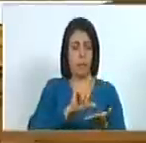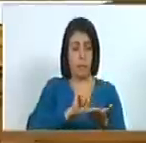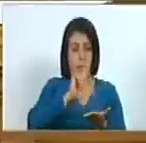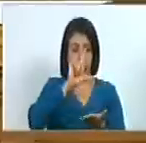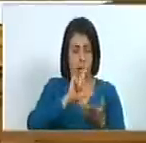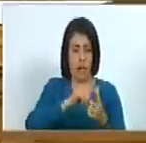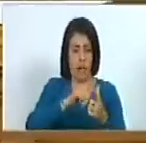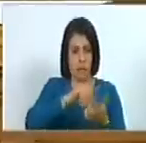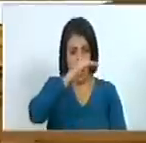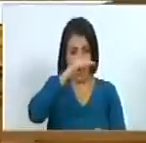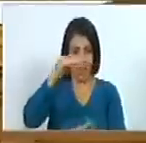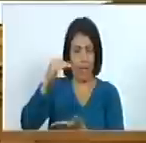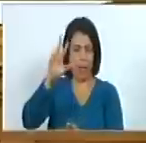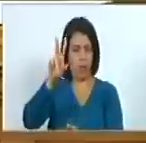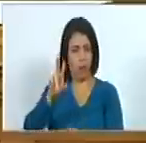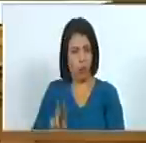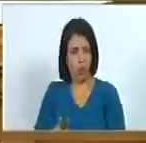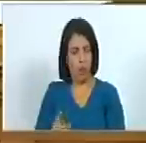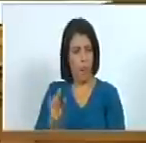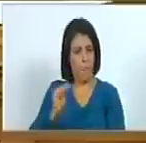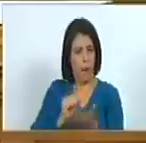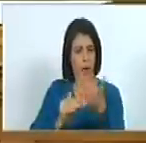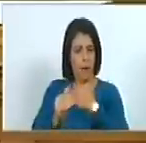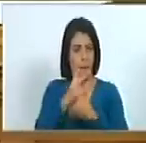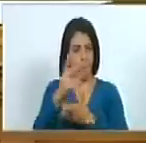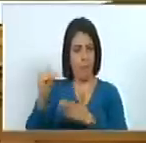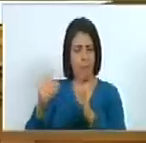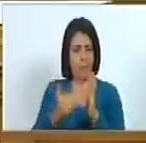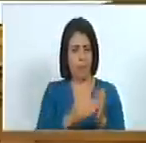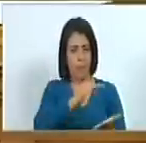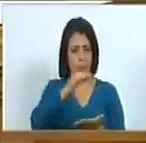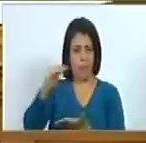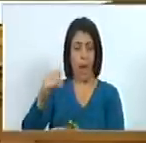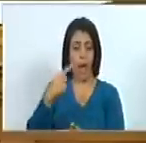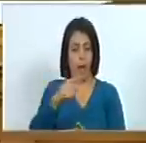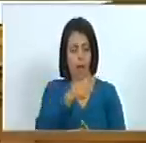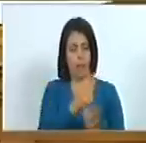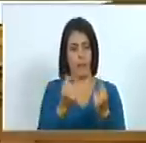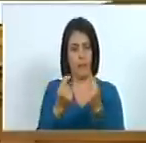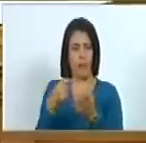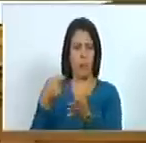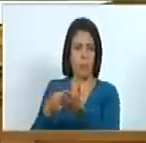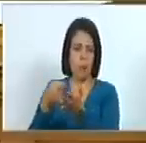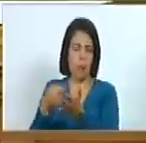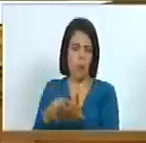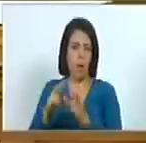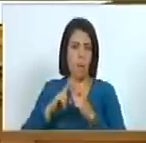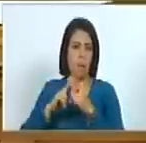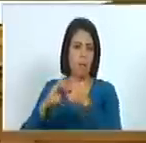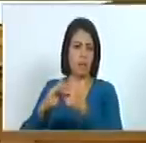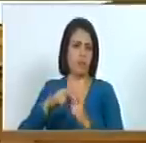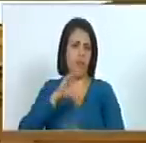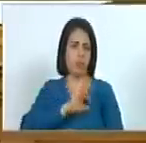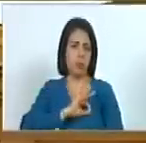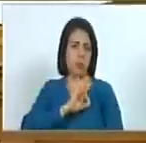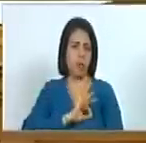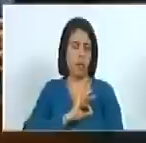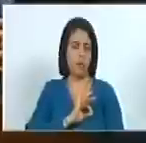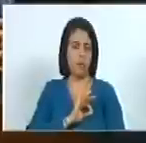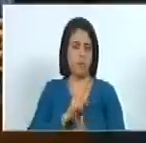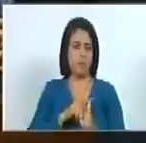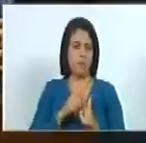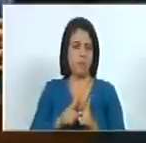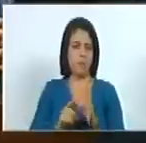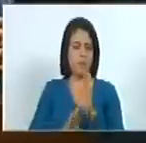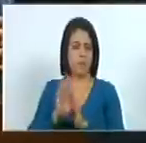20.000 barriles diarios. Y de allí va a haber el dinero para pagar las prestaciones de las trabajadoras y de los trabajadores. Eso tampoco lo dicen. No dicen lo de la